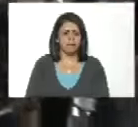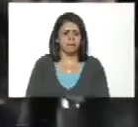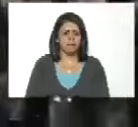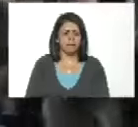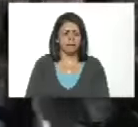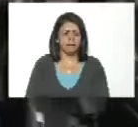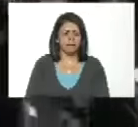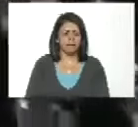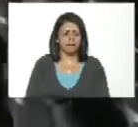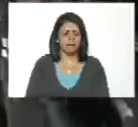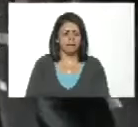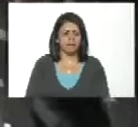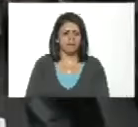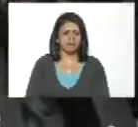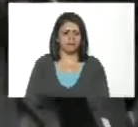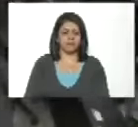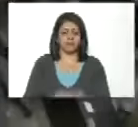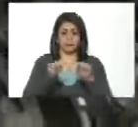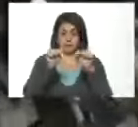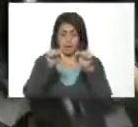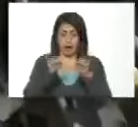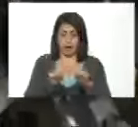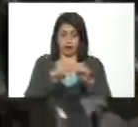Y esto,